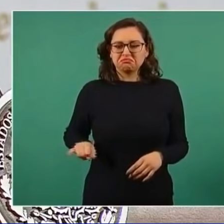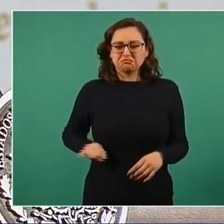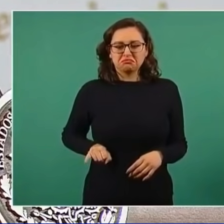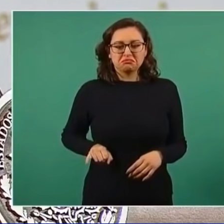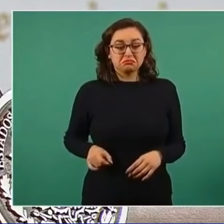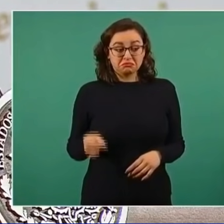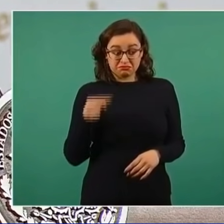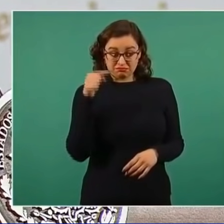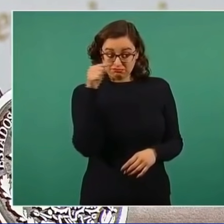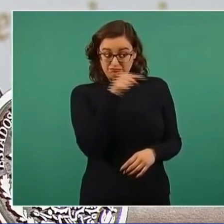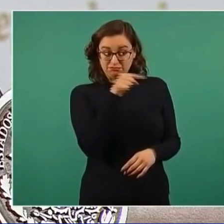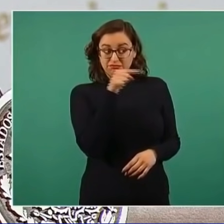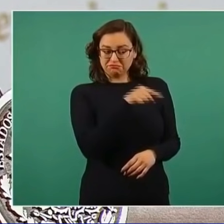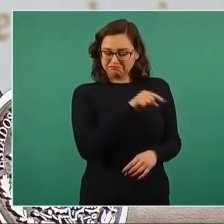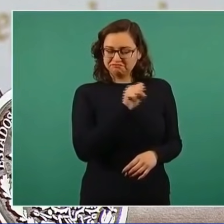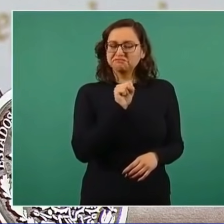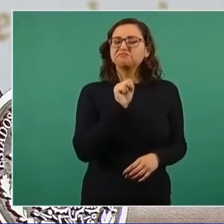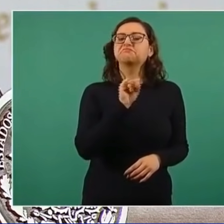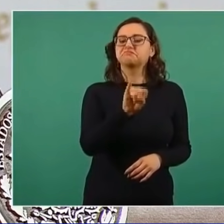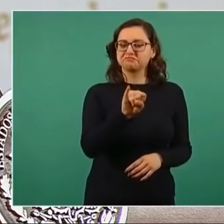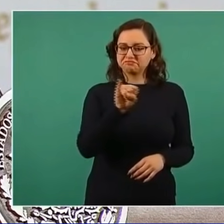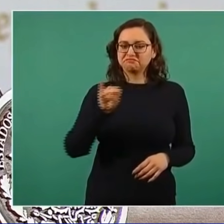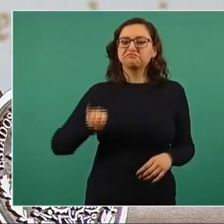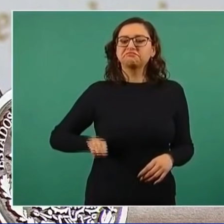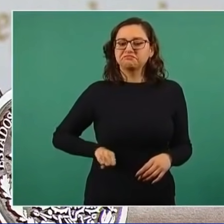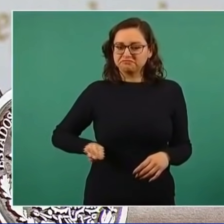nos interesa.